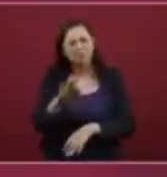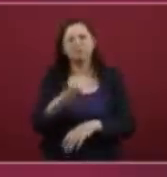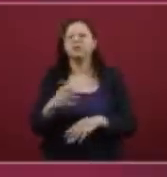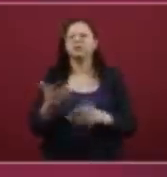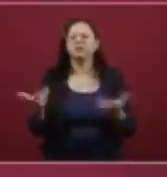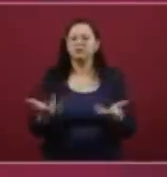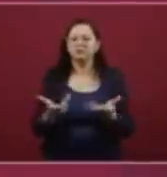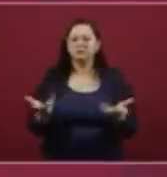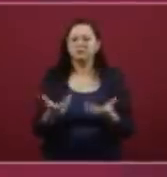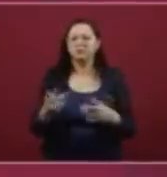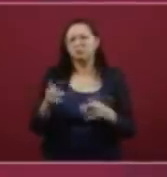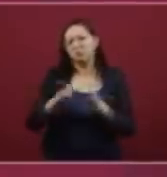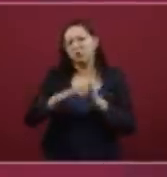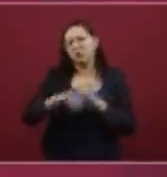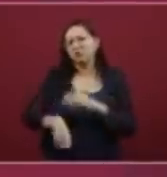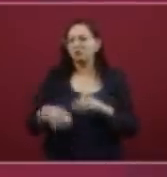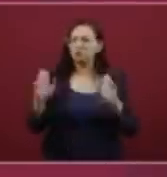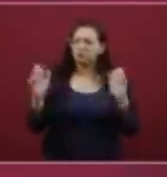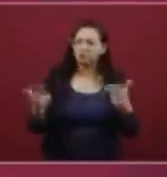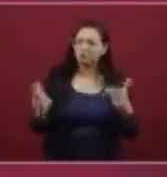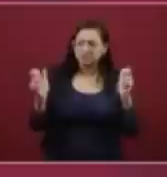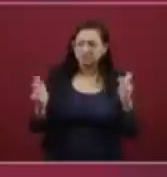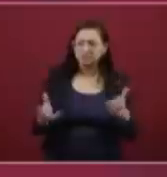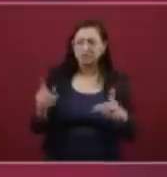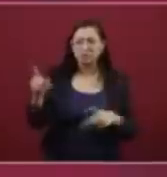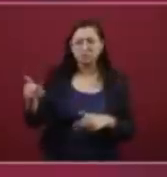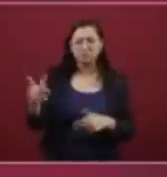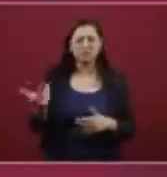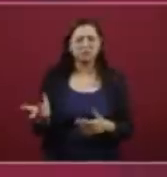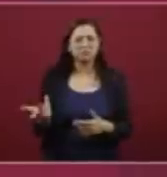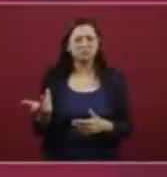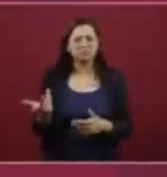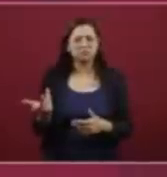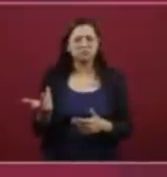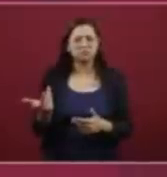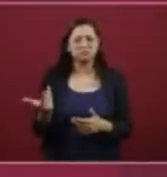Les hablaba yo de Chiapas, de